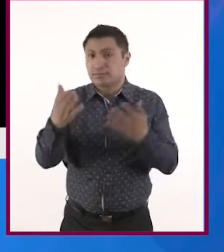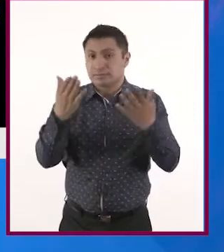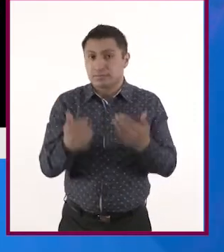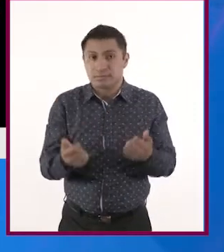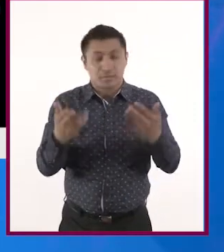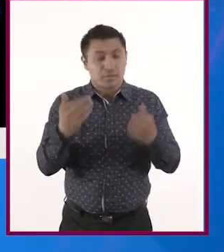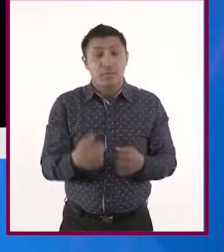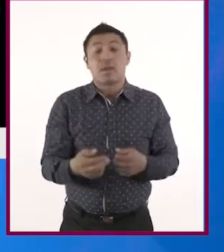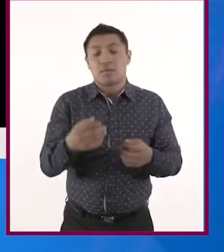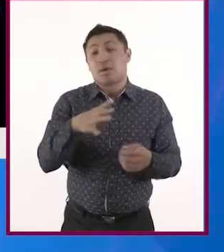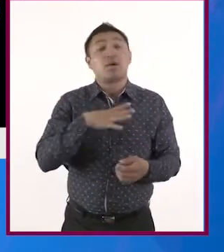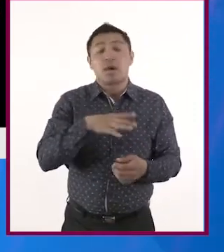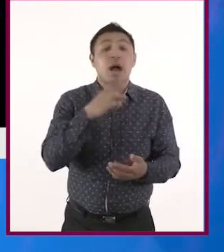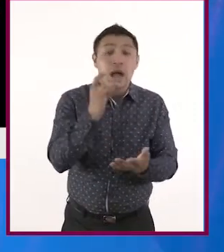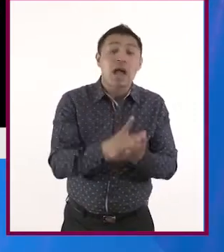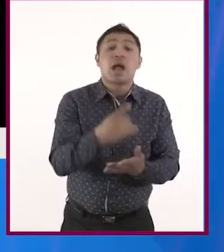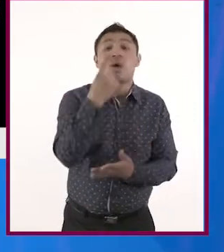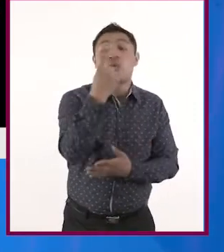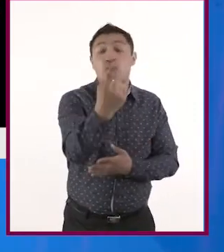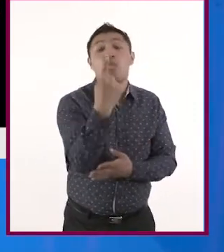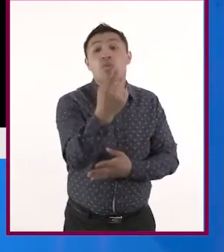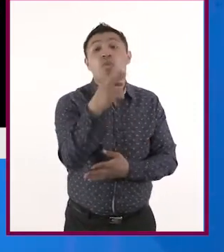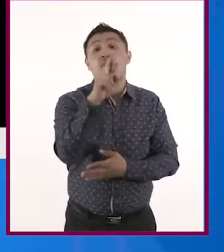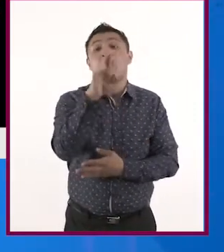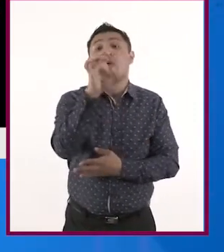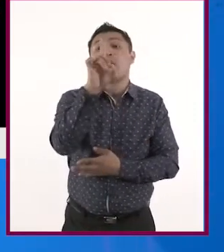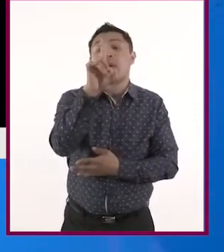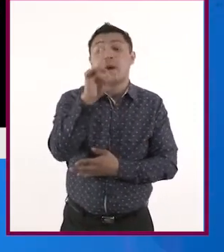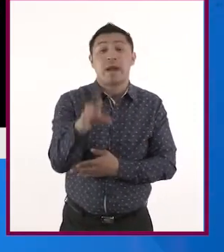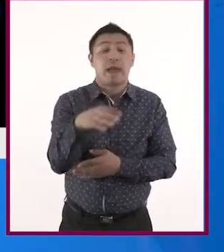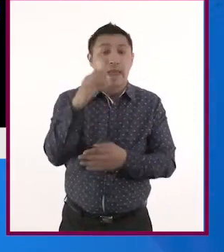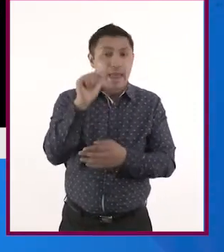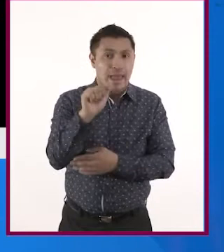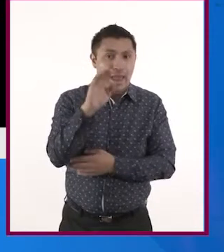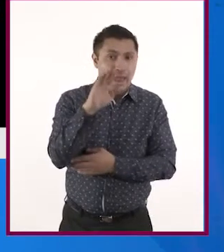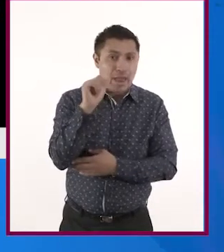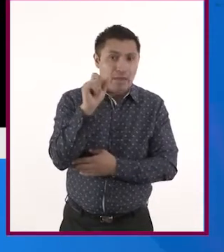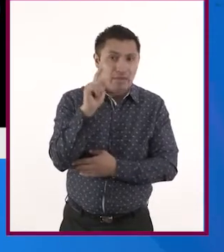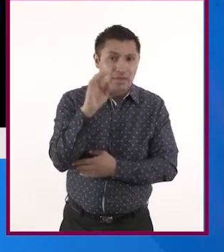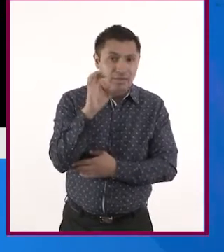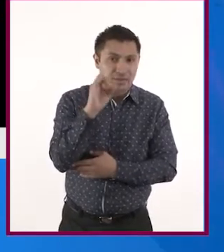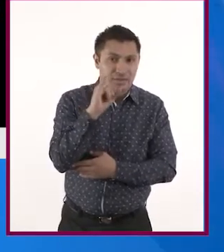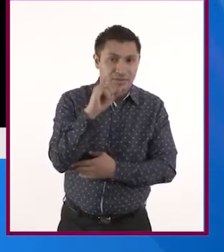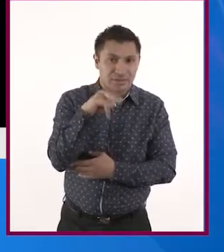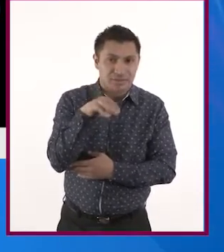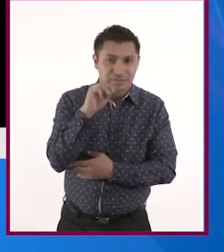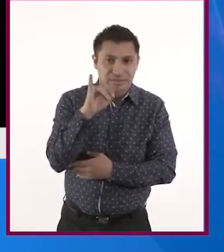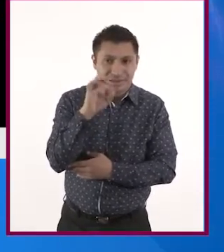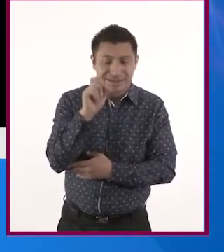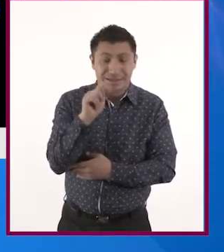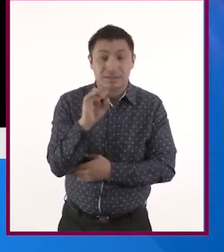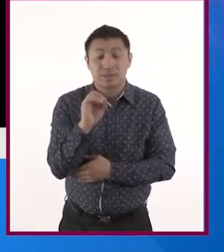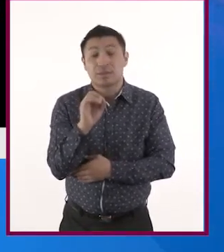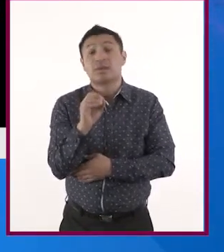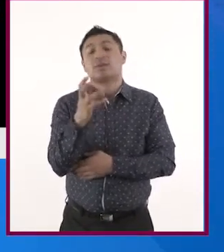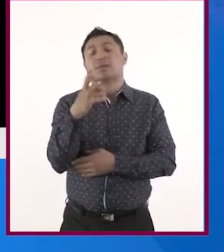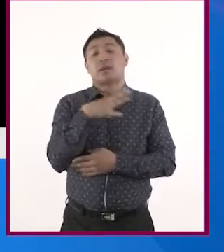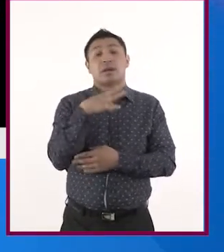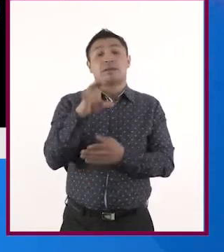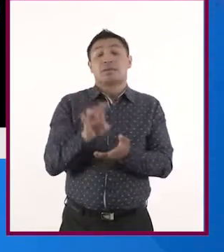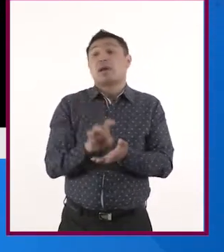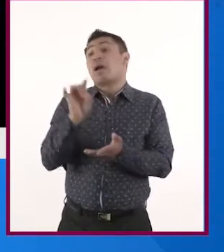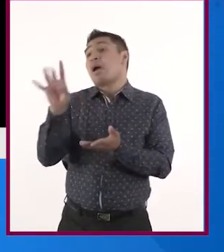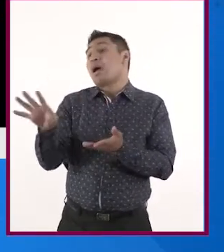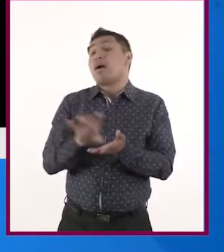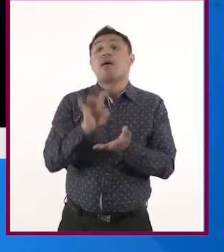la población. Y esto tiene que ver con que la red no está siempre adaptada a todas las dinámicas del territorio que existen.